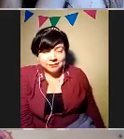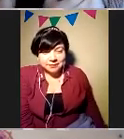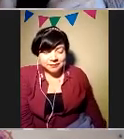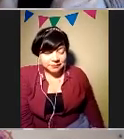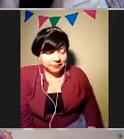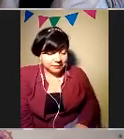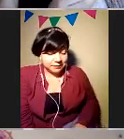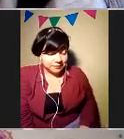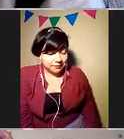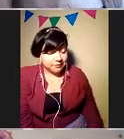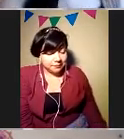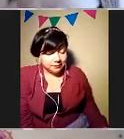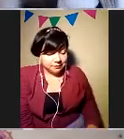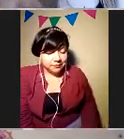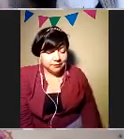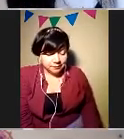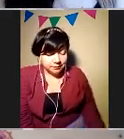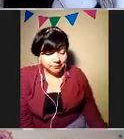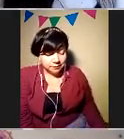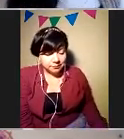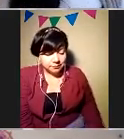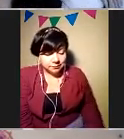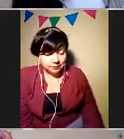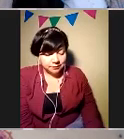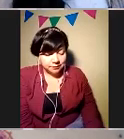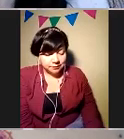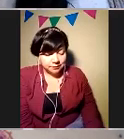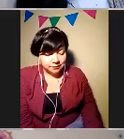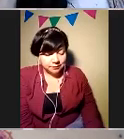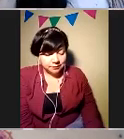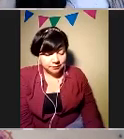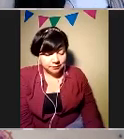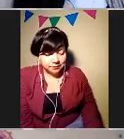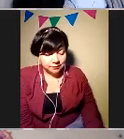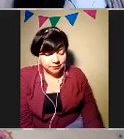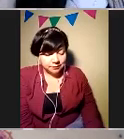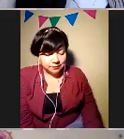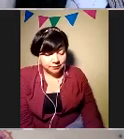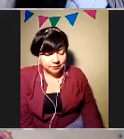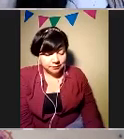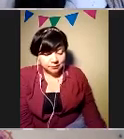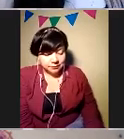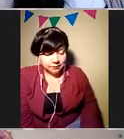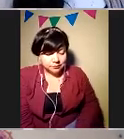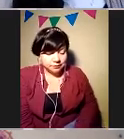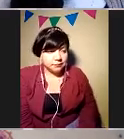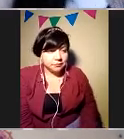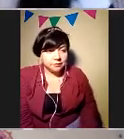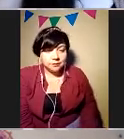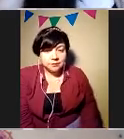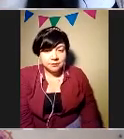mucha relación con todo lo que vamos a ver hoy día, vamos a ir profundizando en cada temática que separamos ahora, aprovechando que está súper bueno el